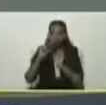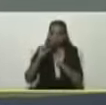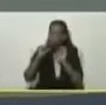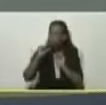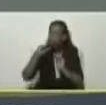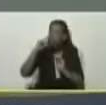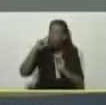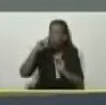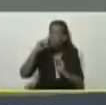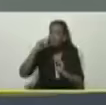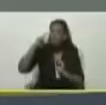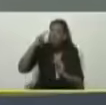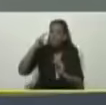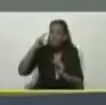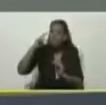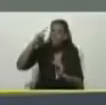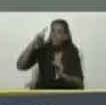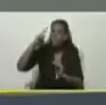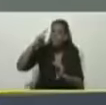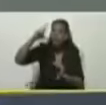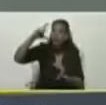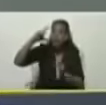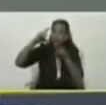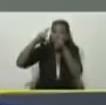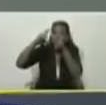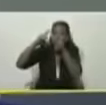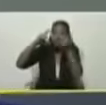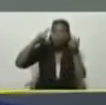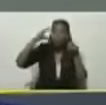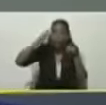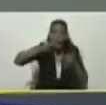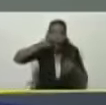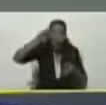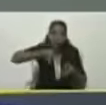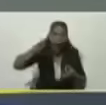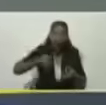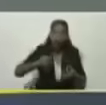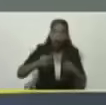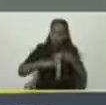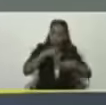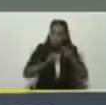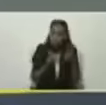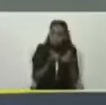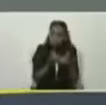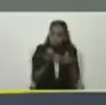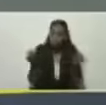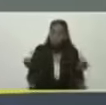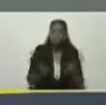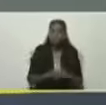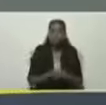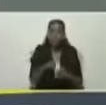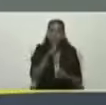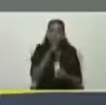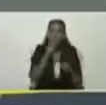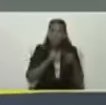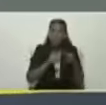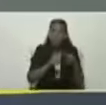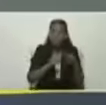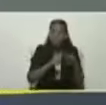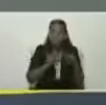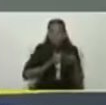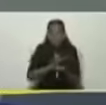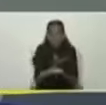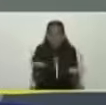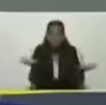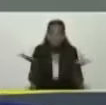Va creciendo. La economía real, la que produce comida,